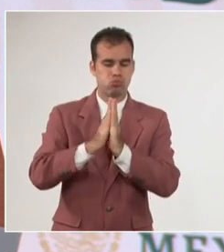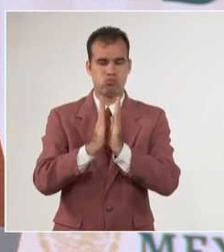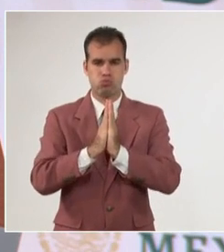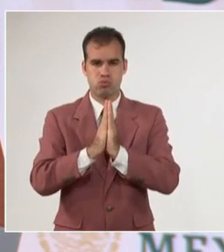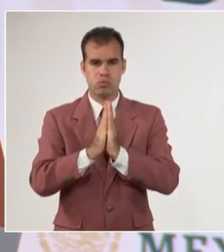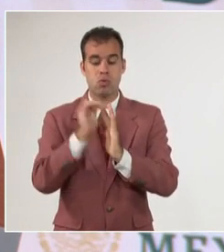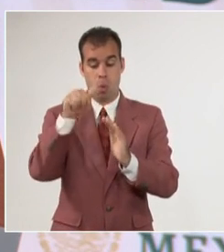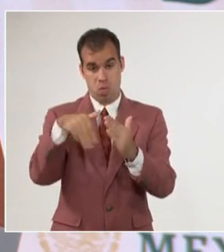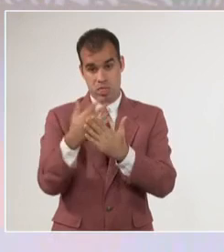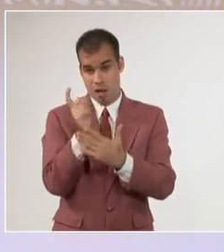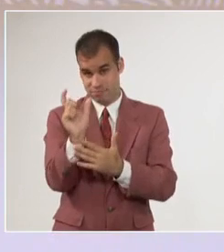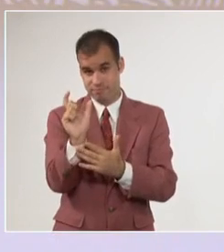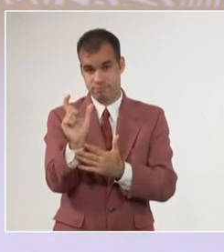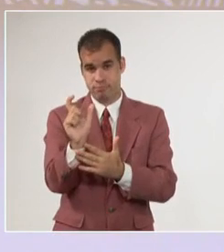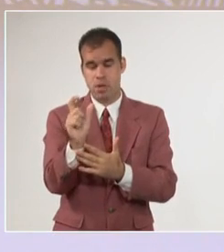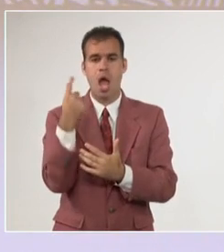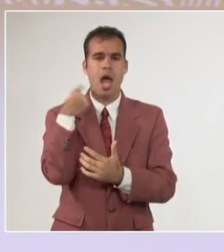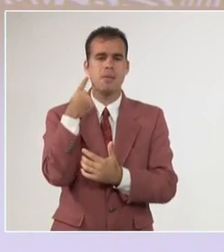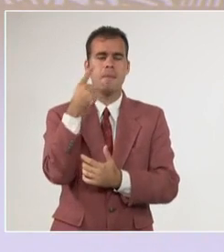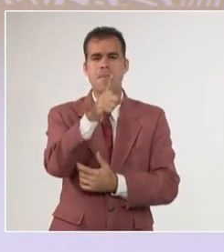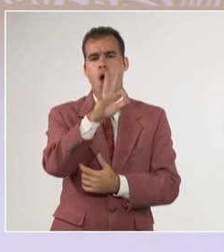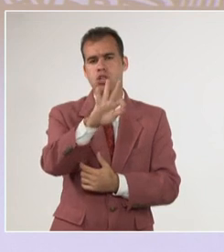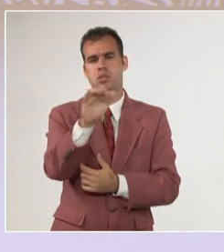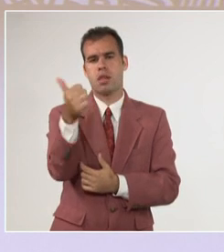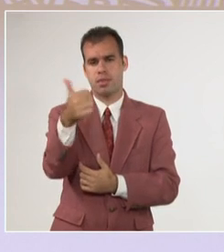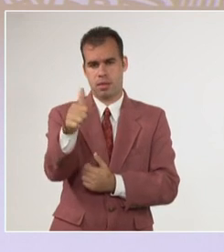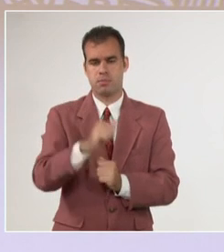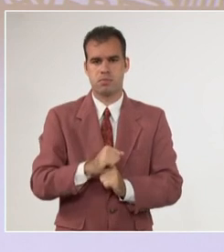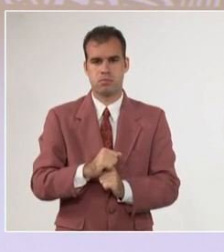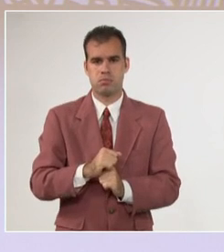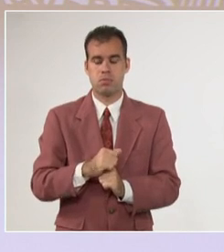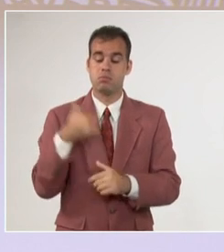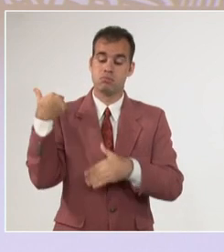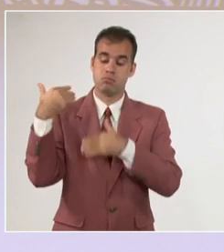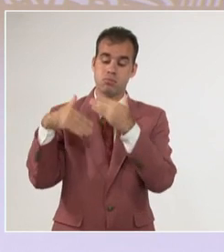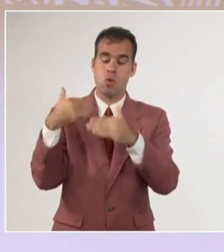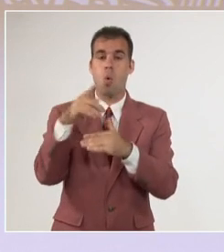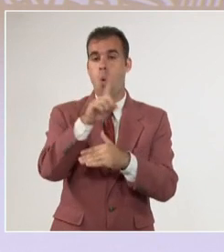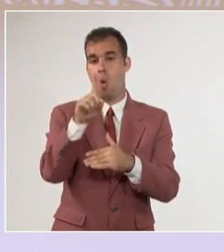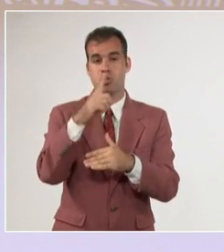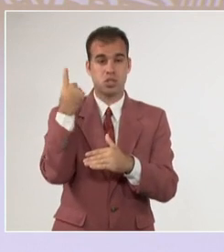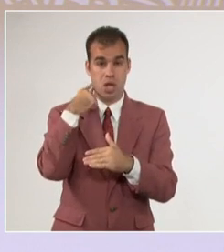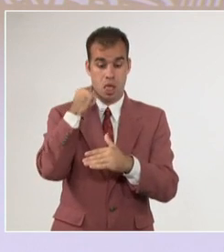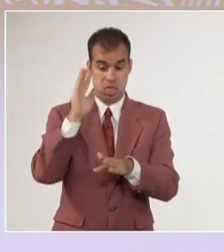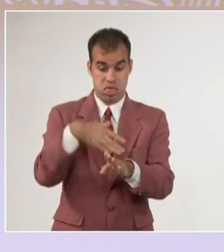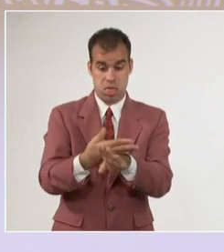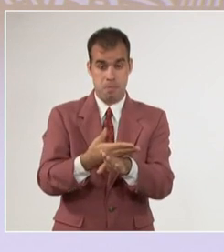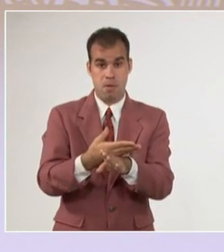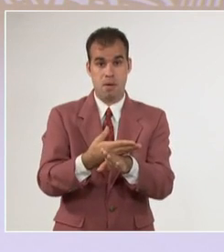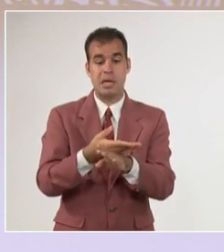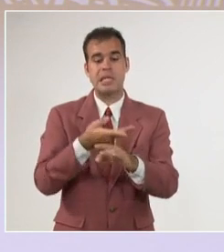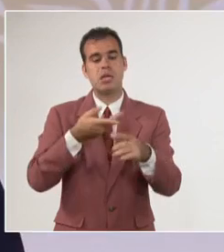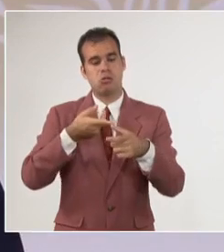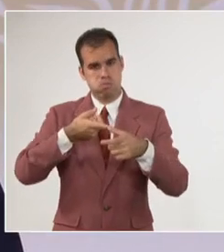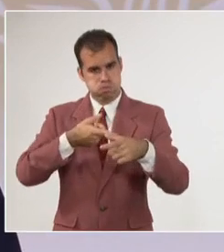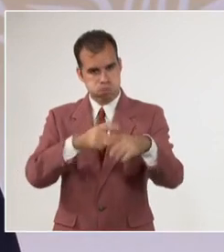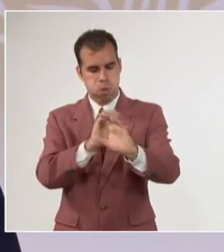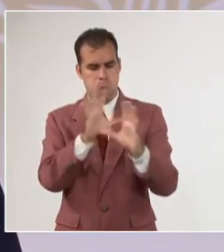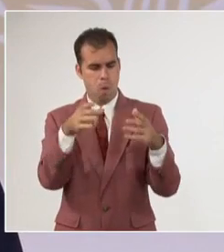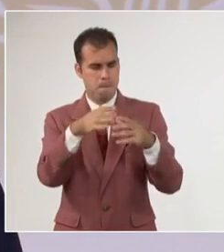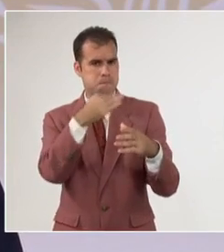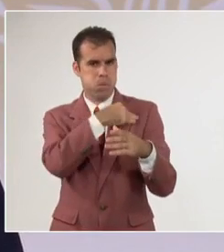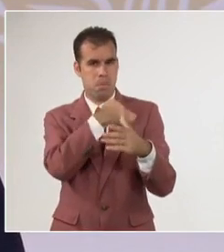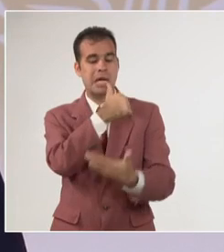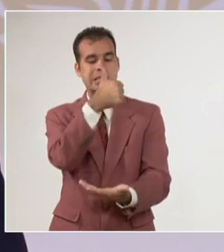en 1810, y se consumara 11 años después con la entrada del ejército trigarante en la Ciudad de